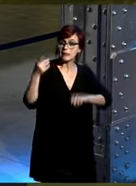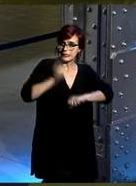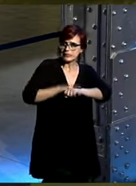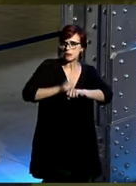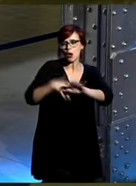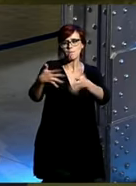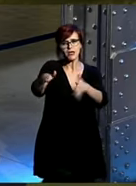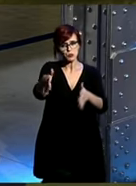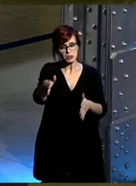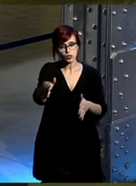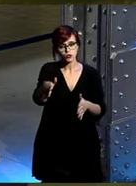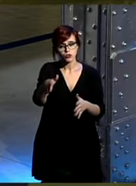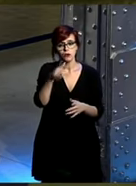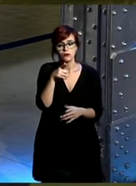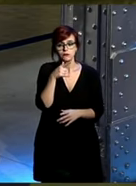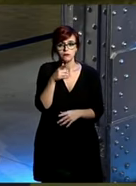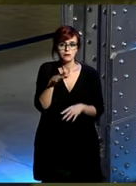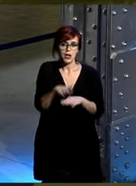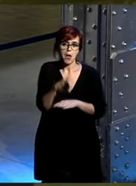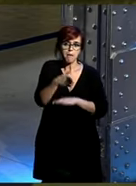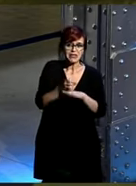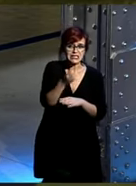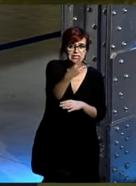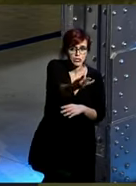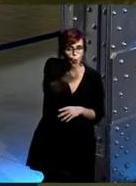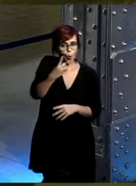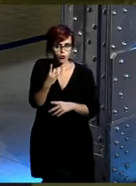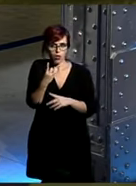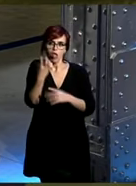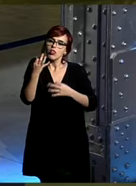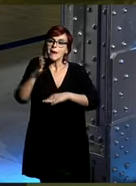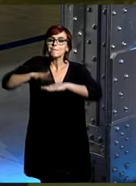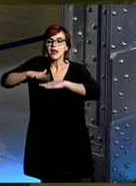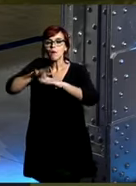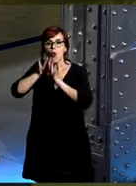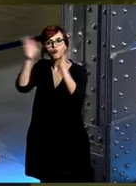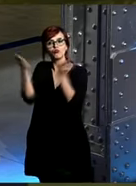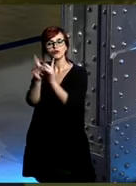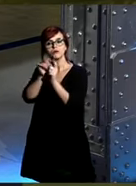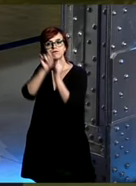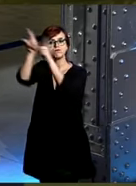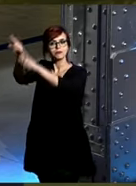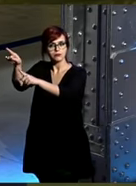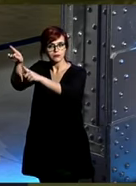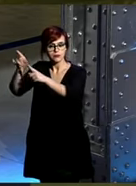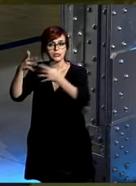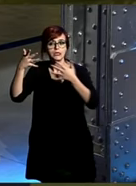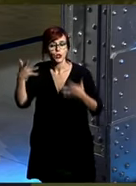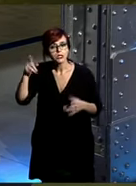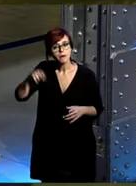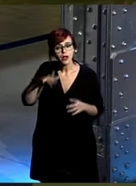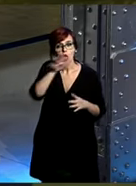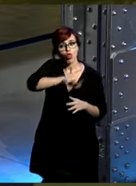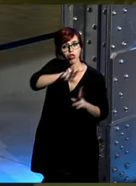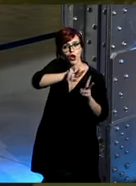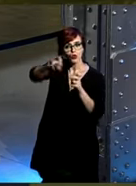tiempo, aproximadamente como mínimo un tercio de su tiempo la pasa en otros 3 lugares del mundo y unido a su base. Y a cada lugar, a mí